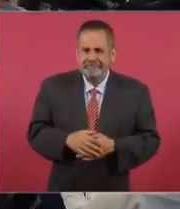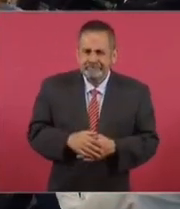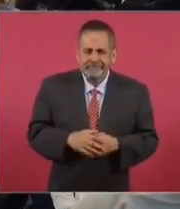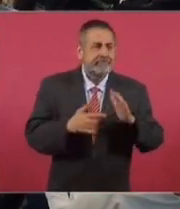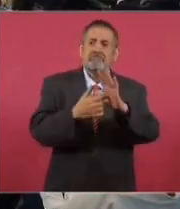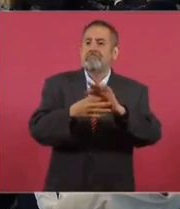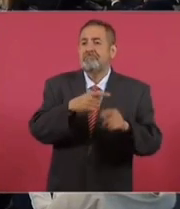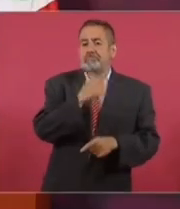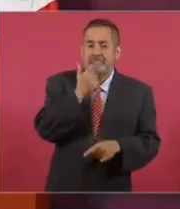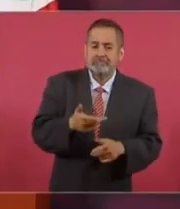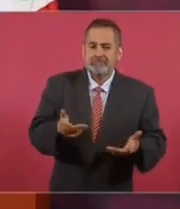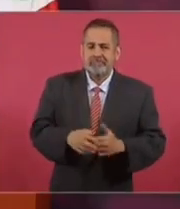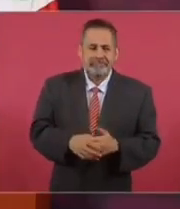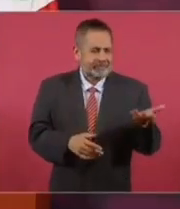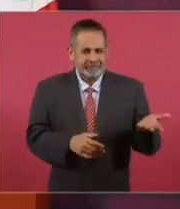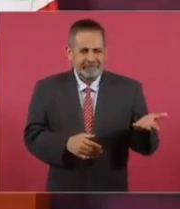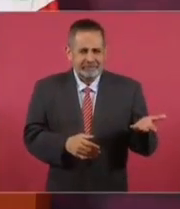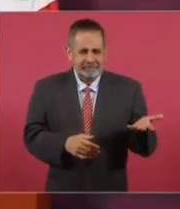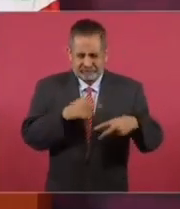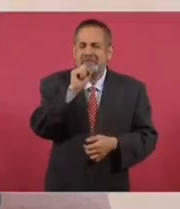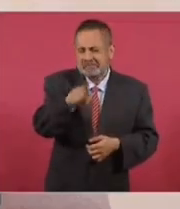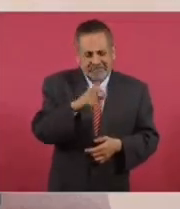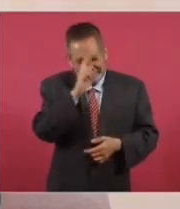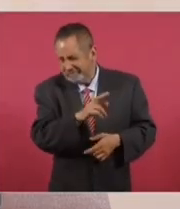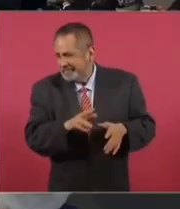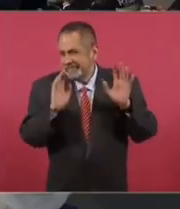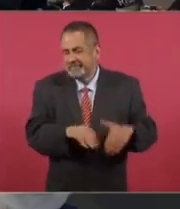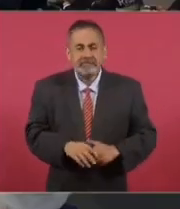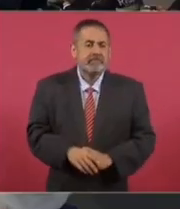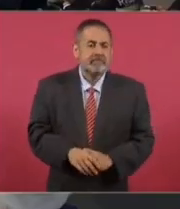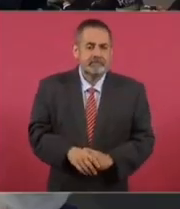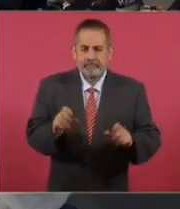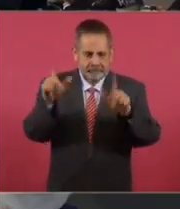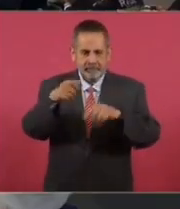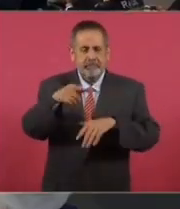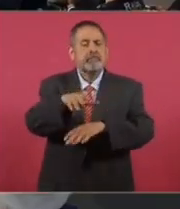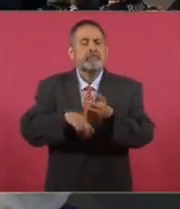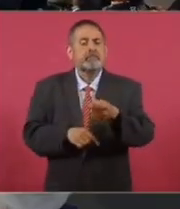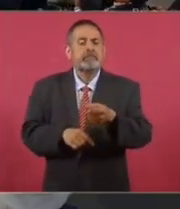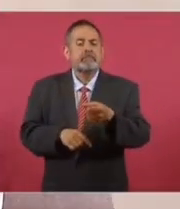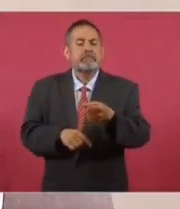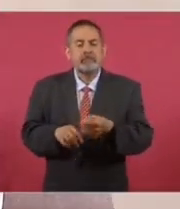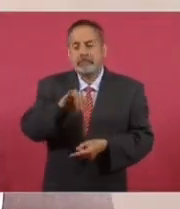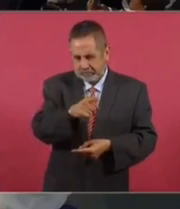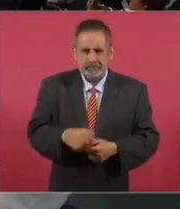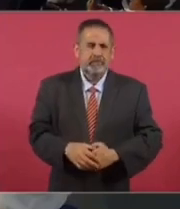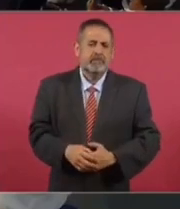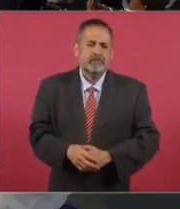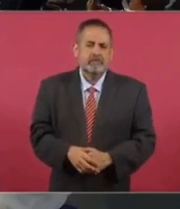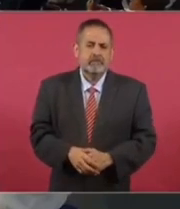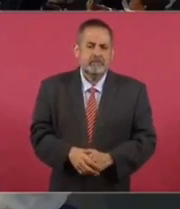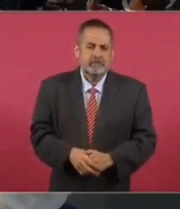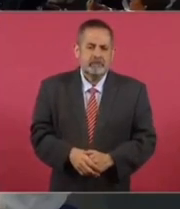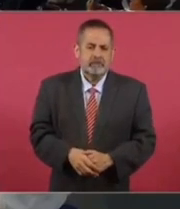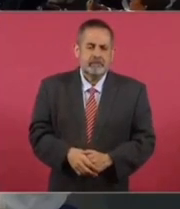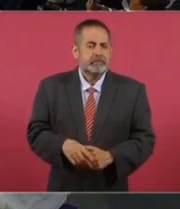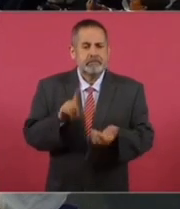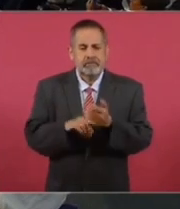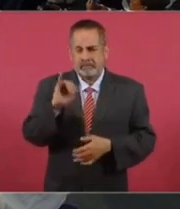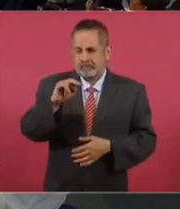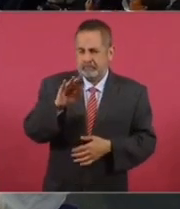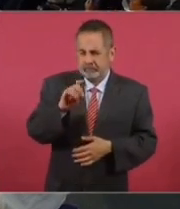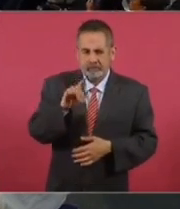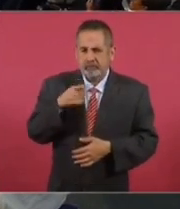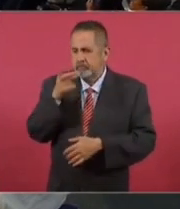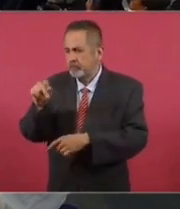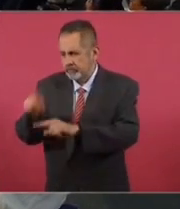que hacer algo como lo que les voy a mostrar. A ver, ¿por qué no pones lo de Javier Alatorre? Sí, está en Infodemia. No quise